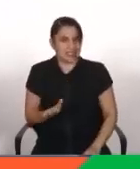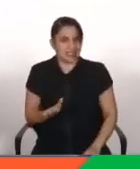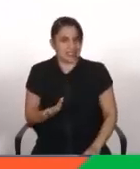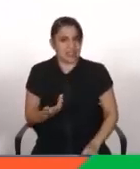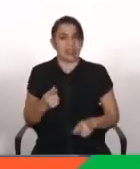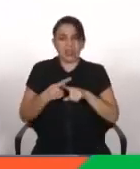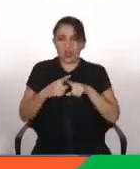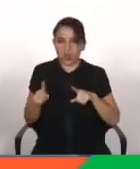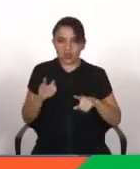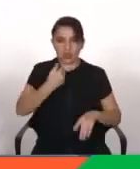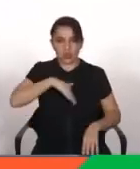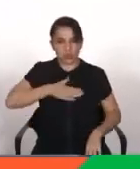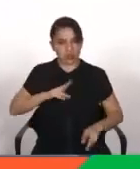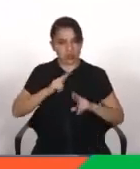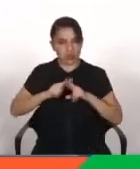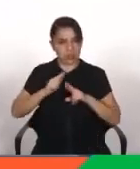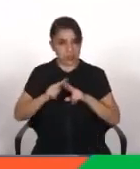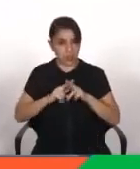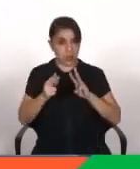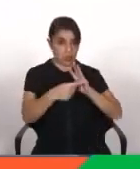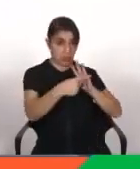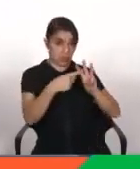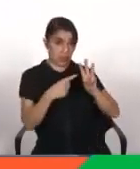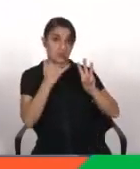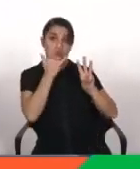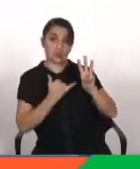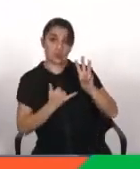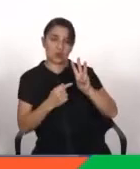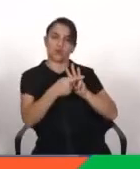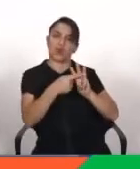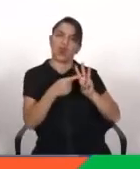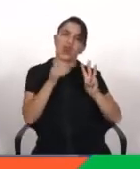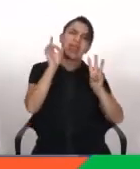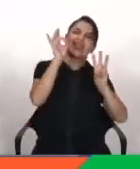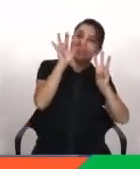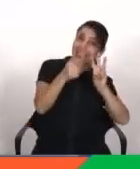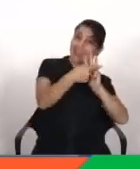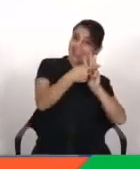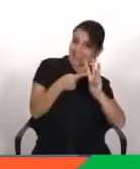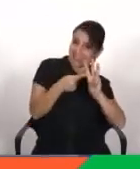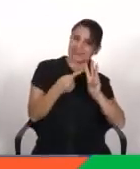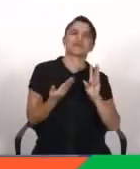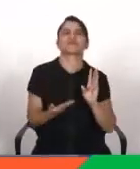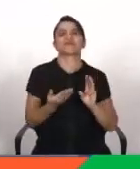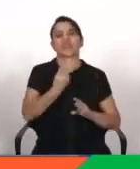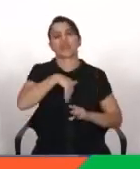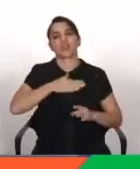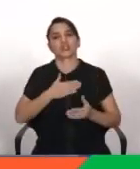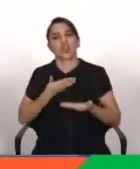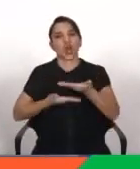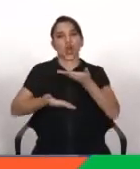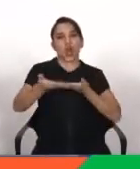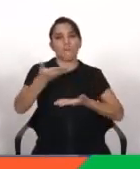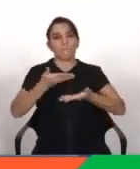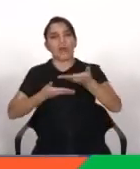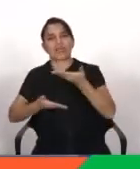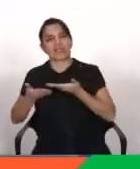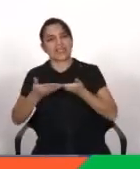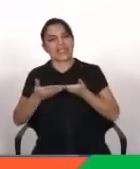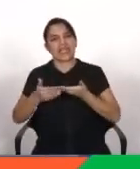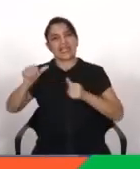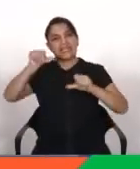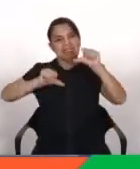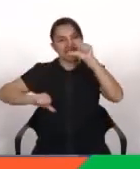también hacemos como Star 3, hemos empezado a compartir material en febrero de